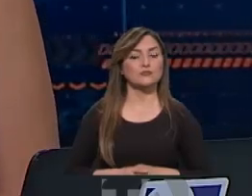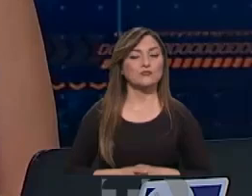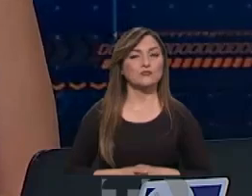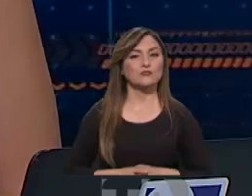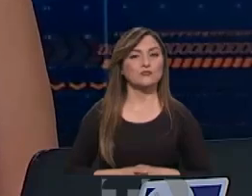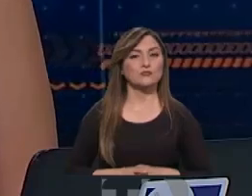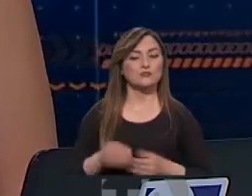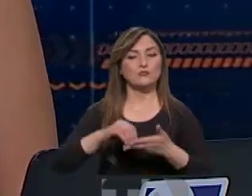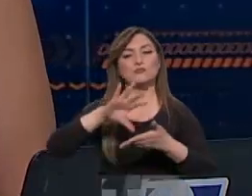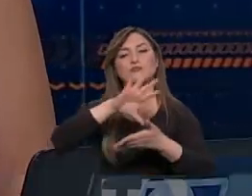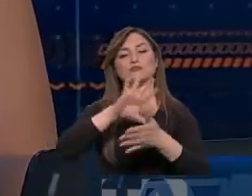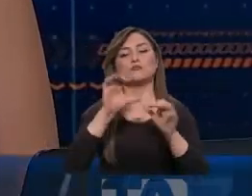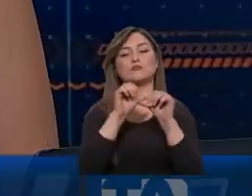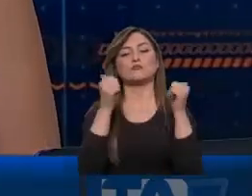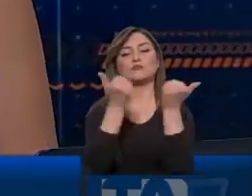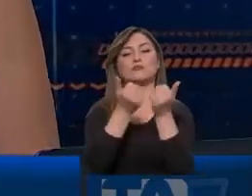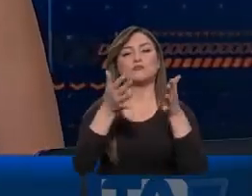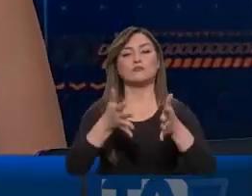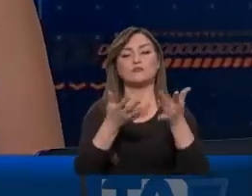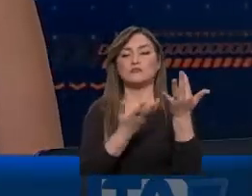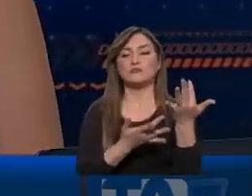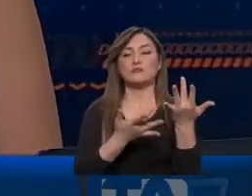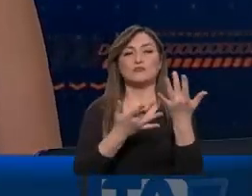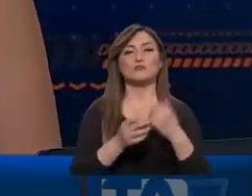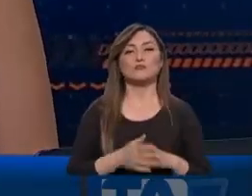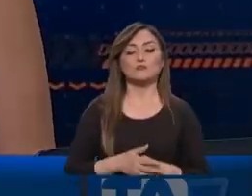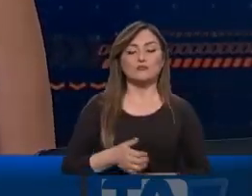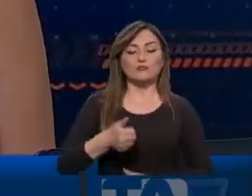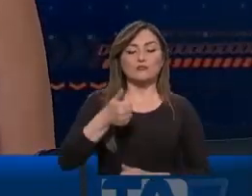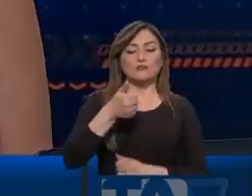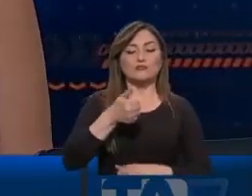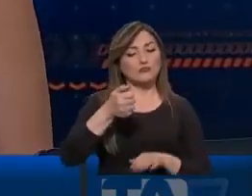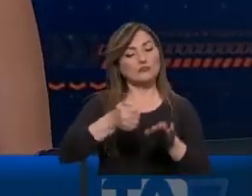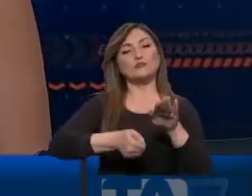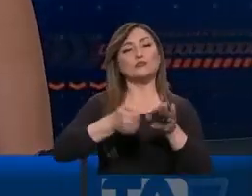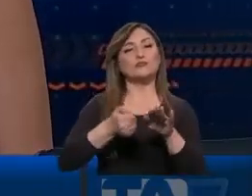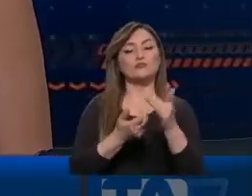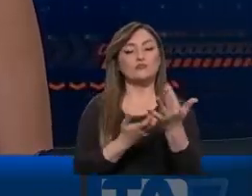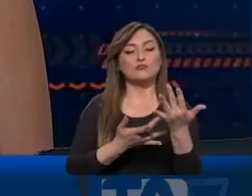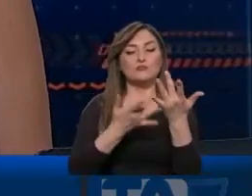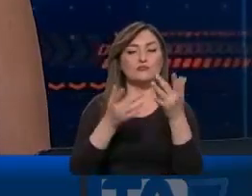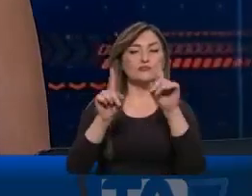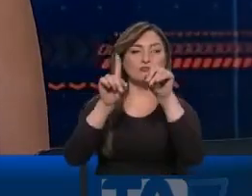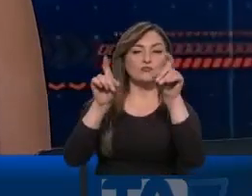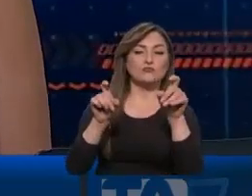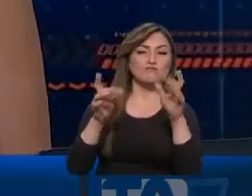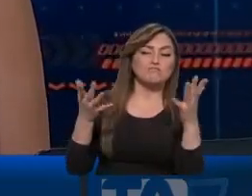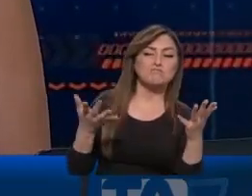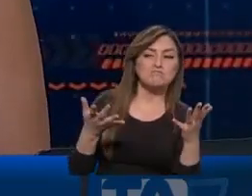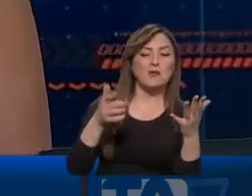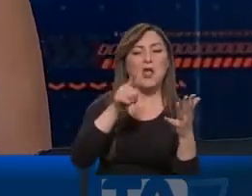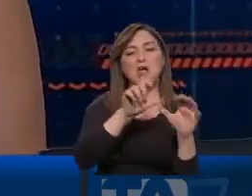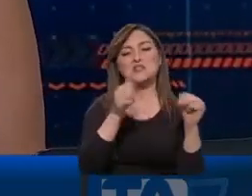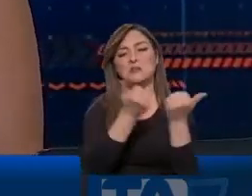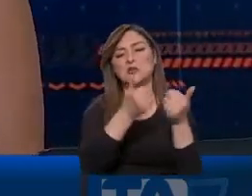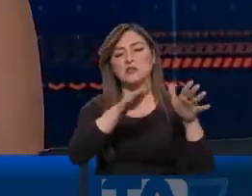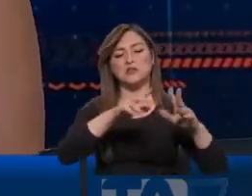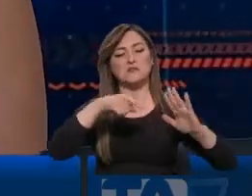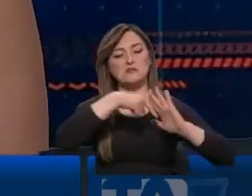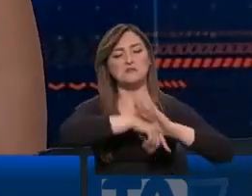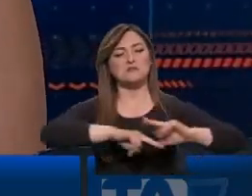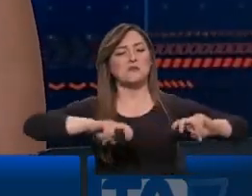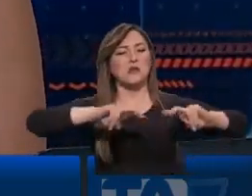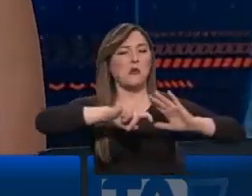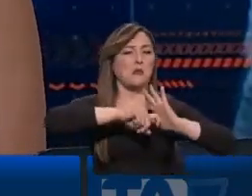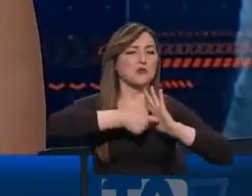En el legislativo, los asambleístas esperan el pronunciamiento de la Procuraduría General respecto a la consulta sobre el levantamiento de la reserva en los casos que